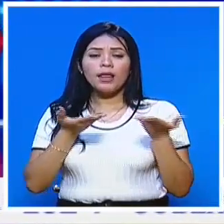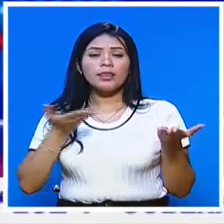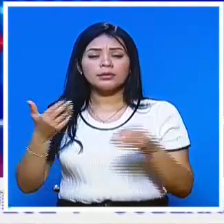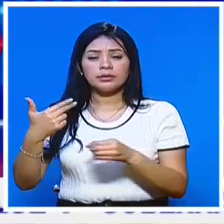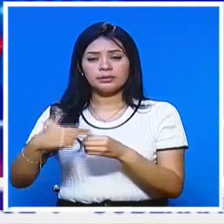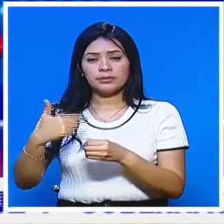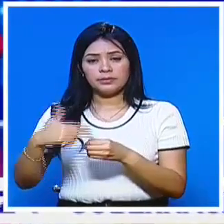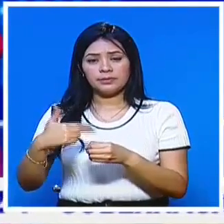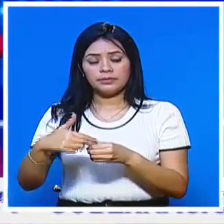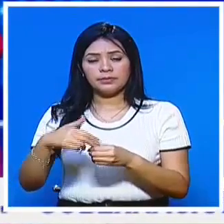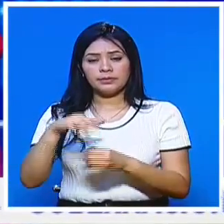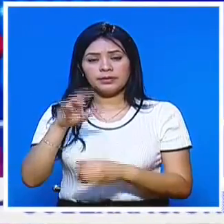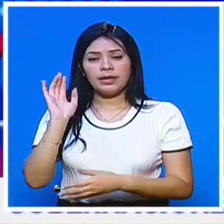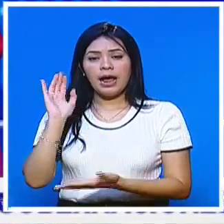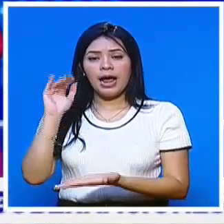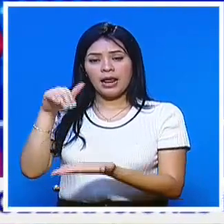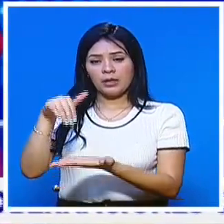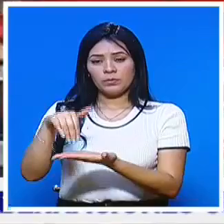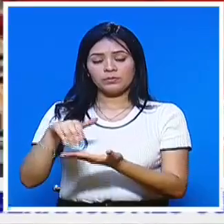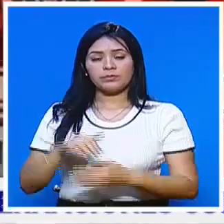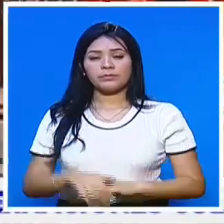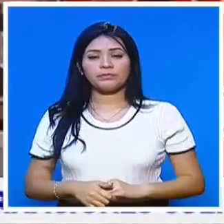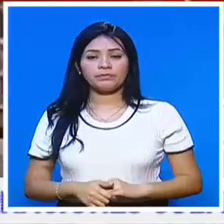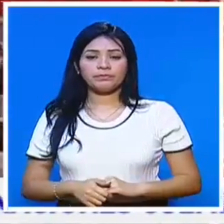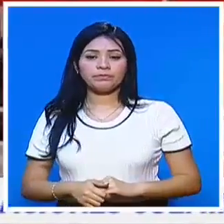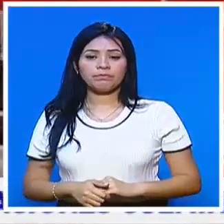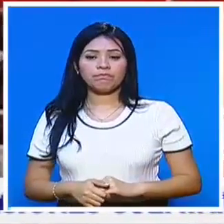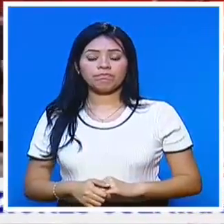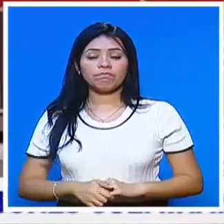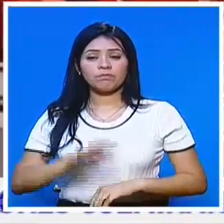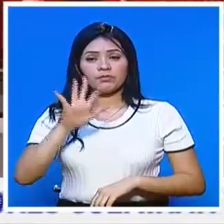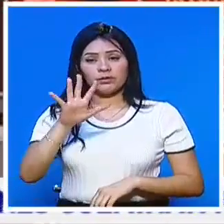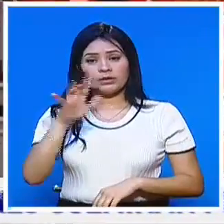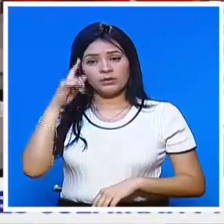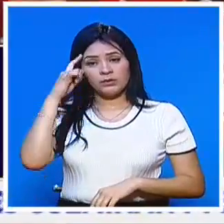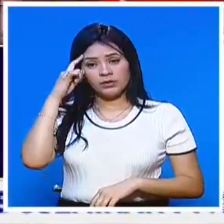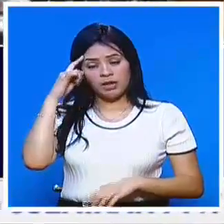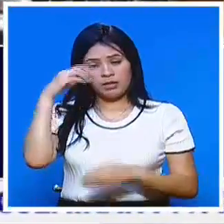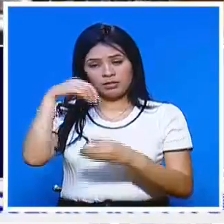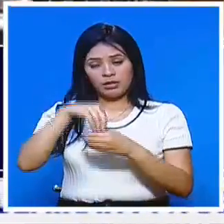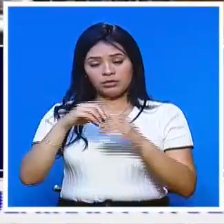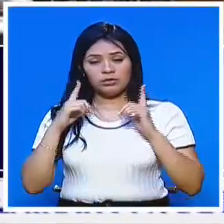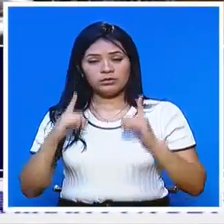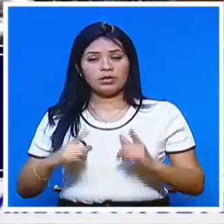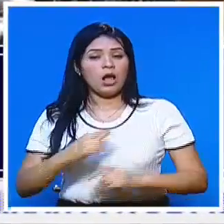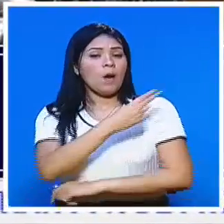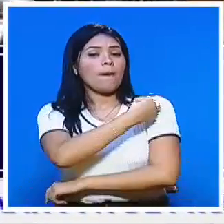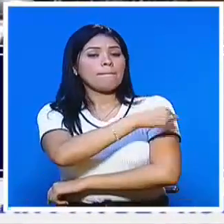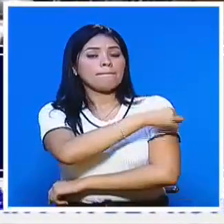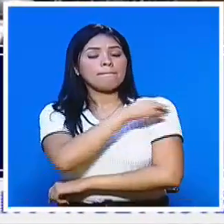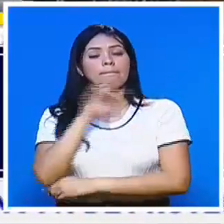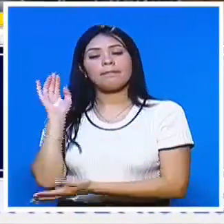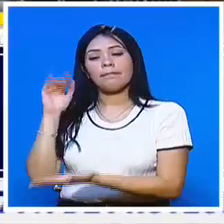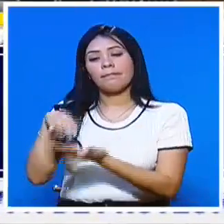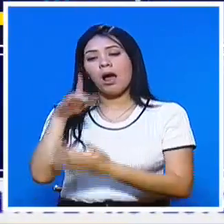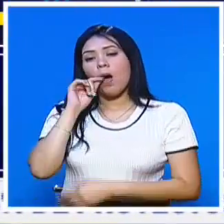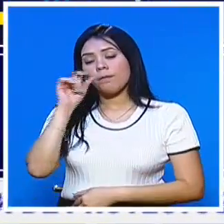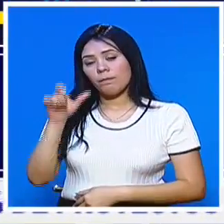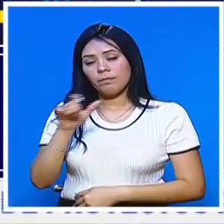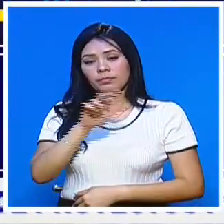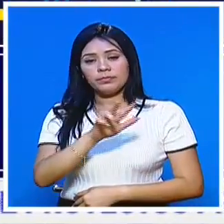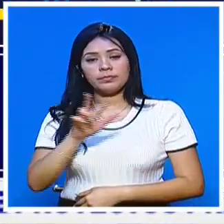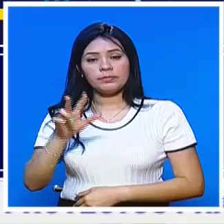servicio en el estado de Aragua. Después de 5 días internado en el Hospital Central de Maracay, Vicente Sarria, de